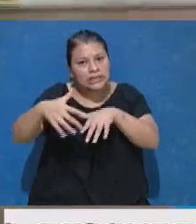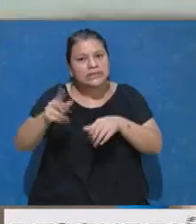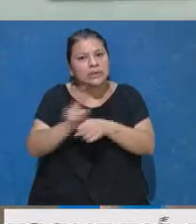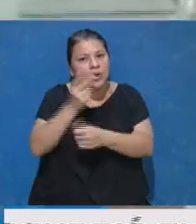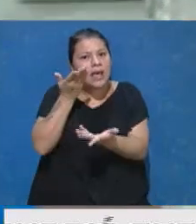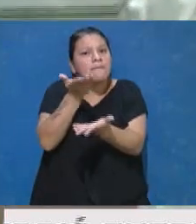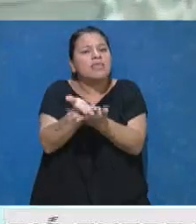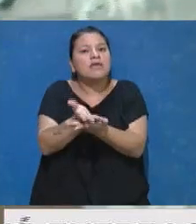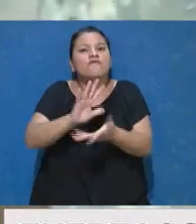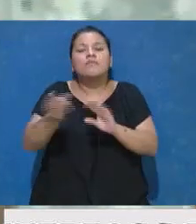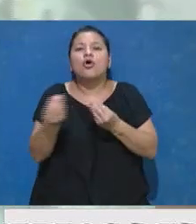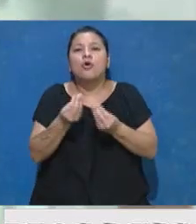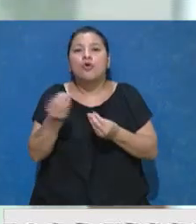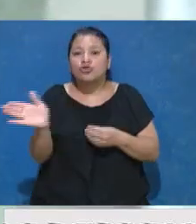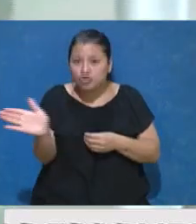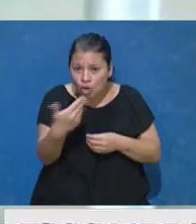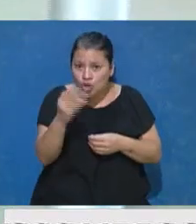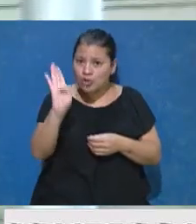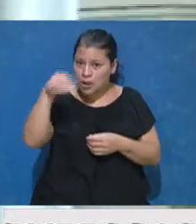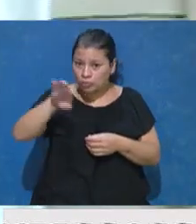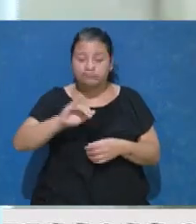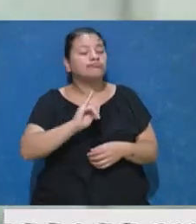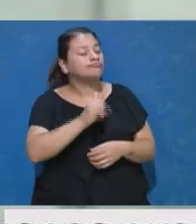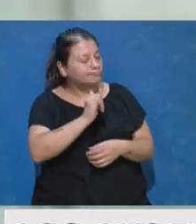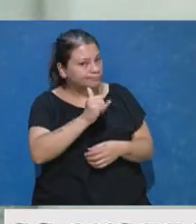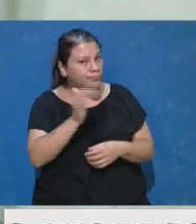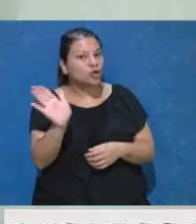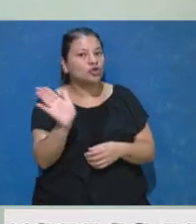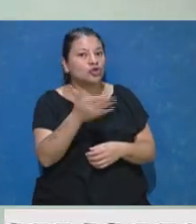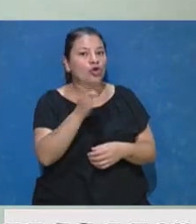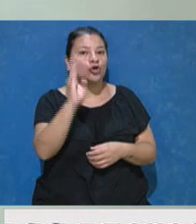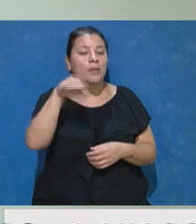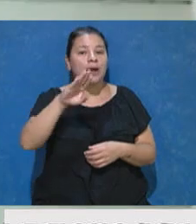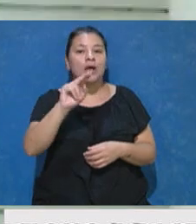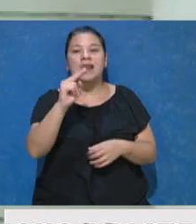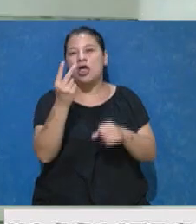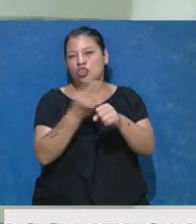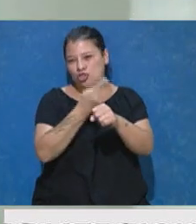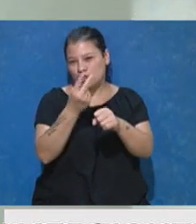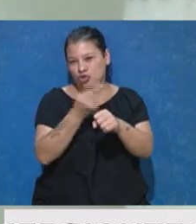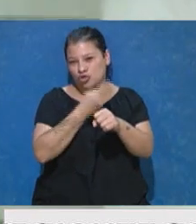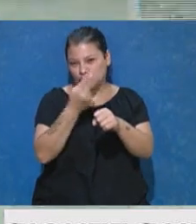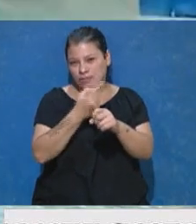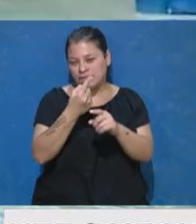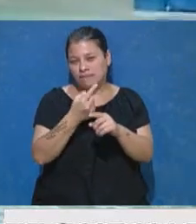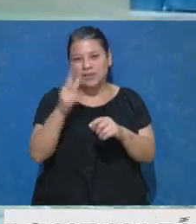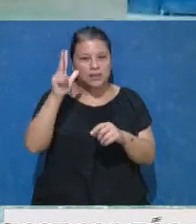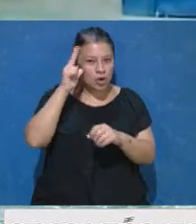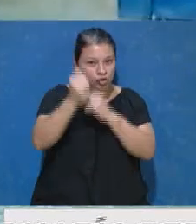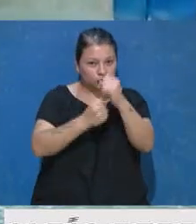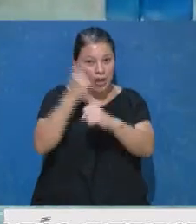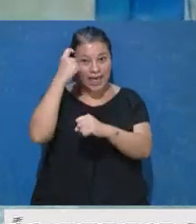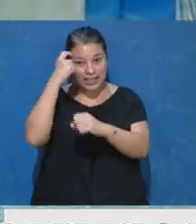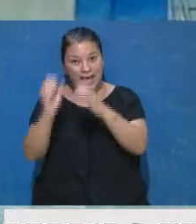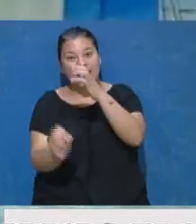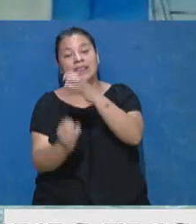llevar adelante son todos los bancos son todos los bancos son las dos primeras horas de atención al público en el interior del país esto es